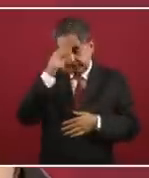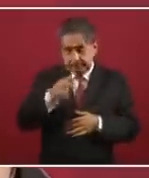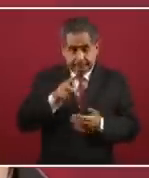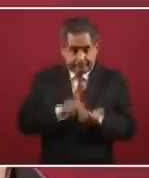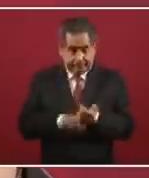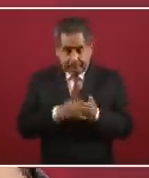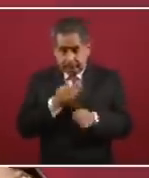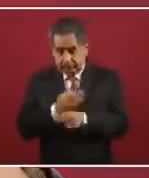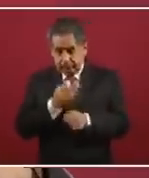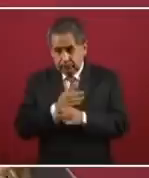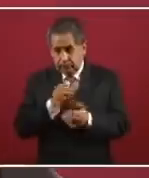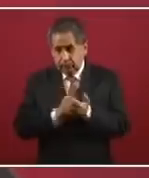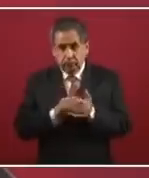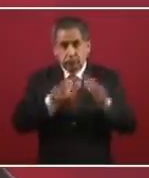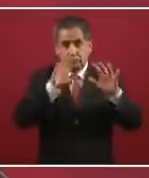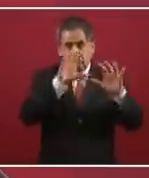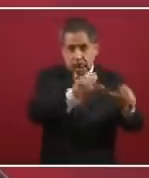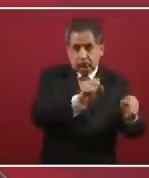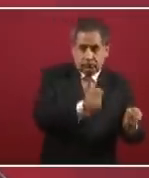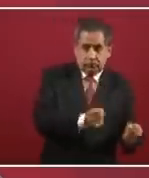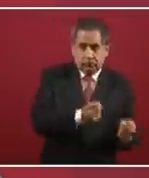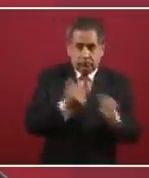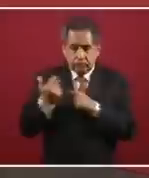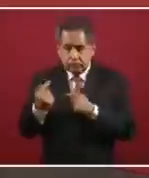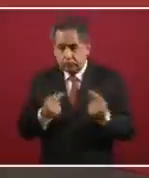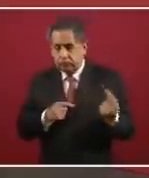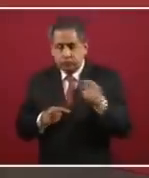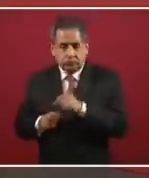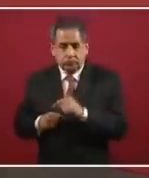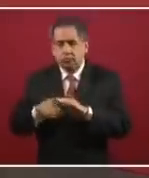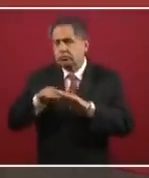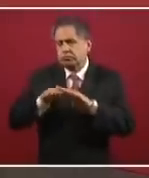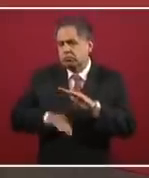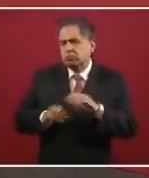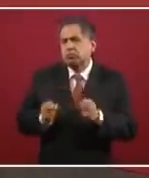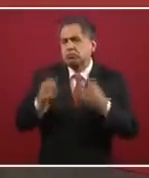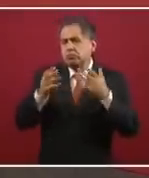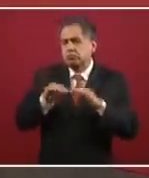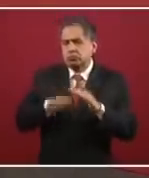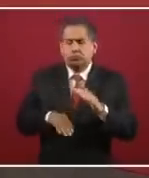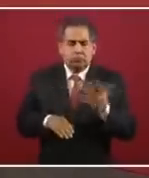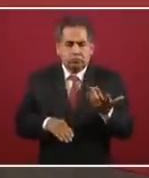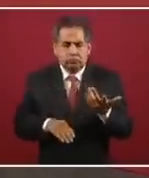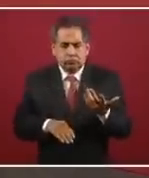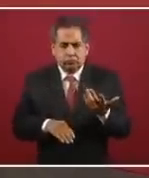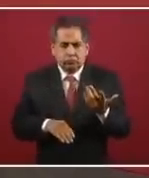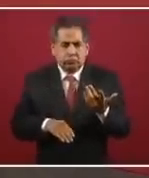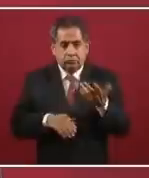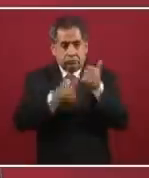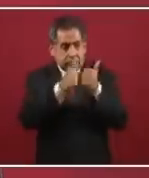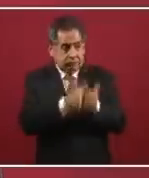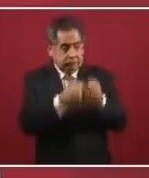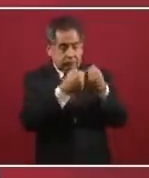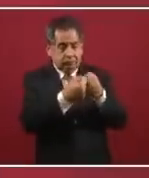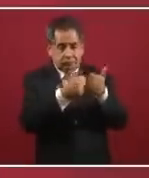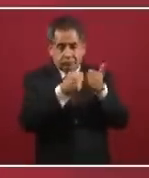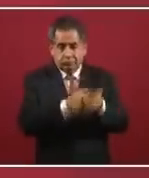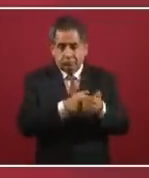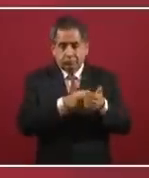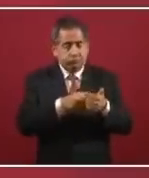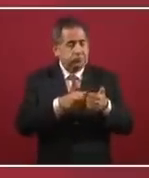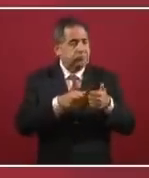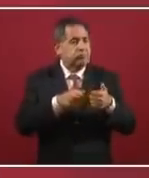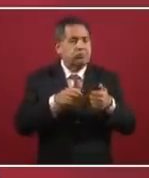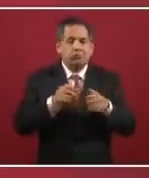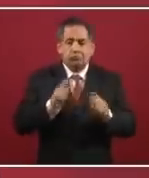tenemos repatriados es menor al número de mexicanos que tenemos en Estados Unidos con visas de trabajo hoy en